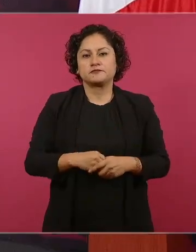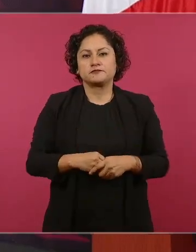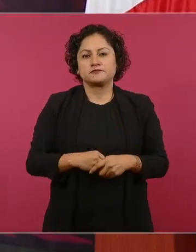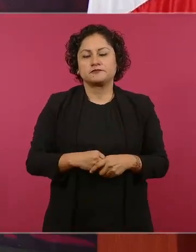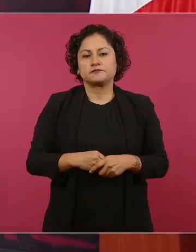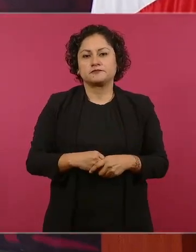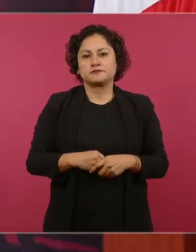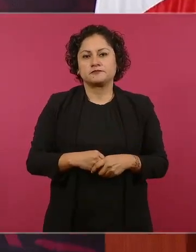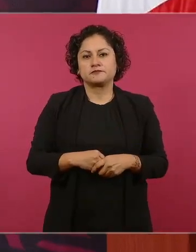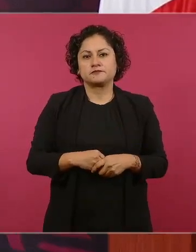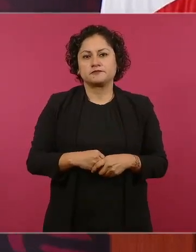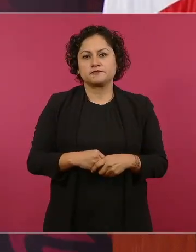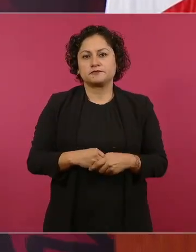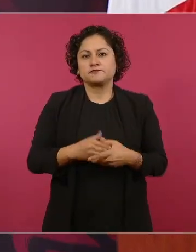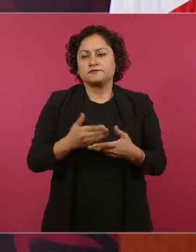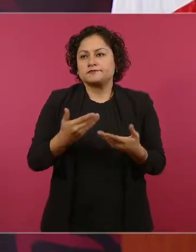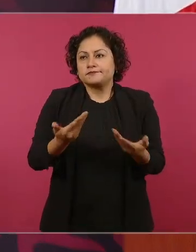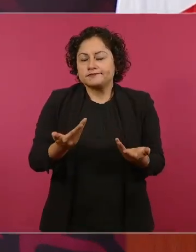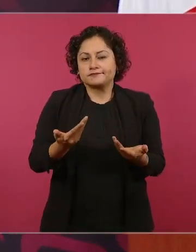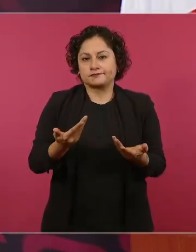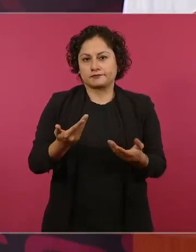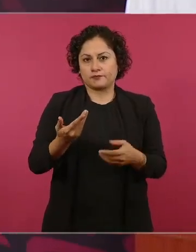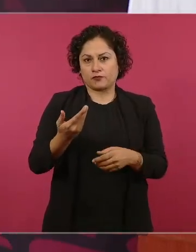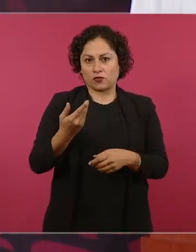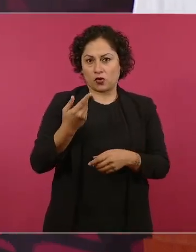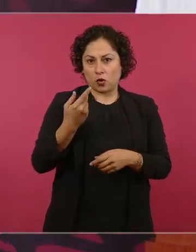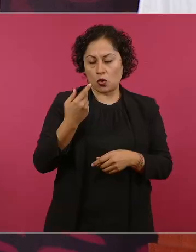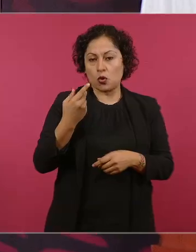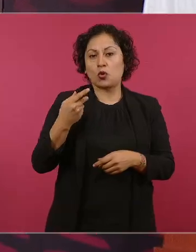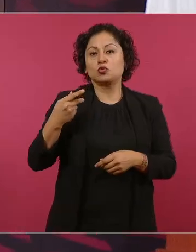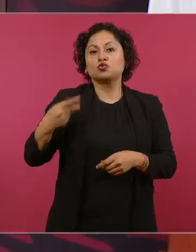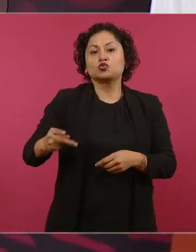es opinar o dar cartas